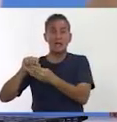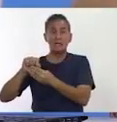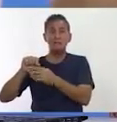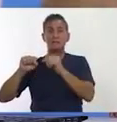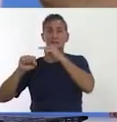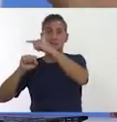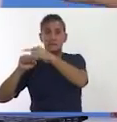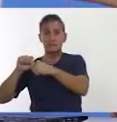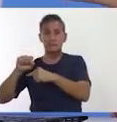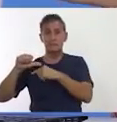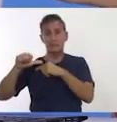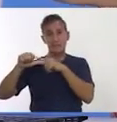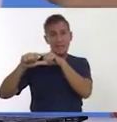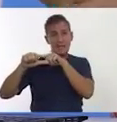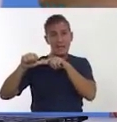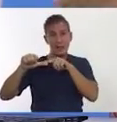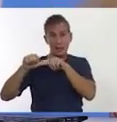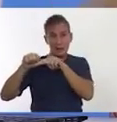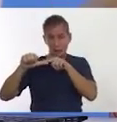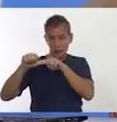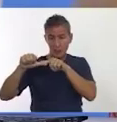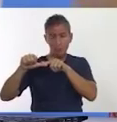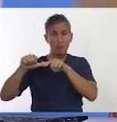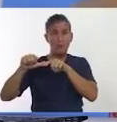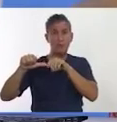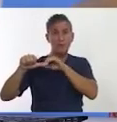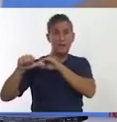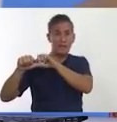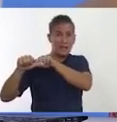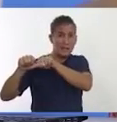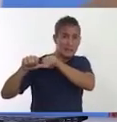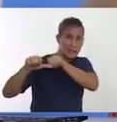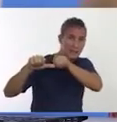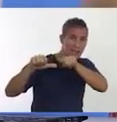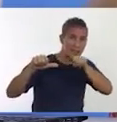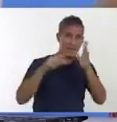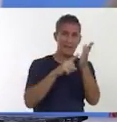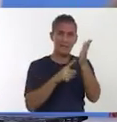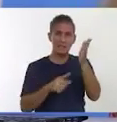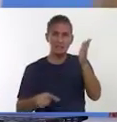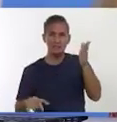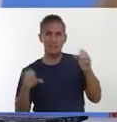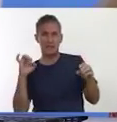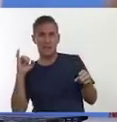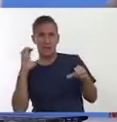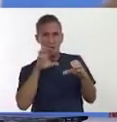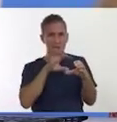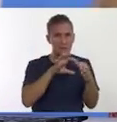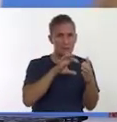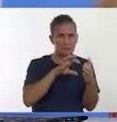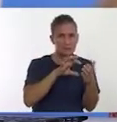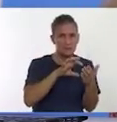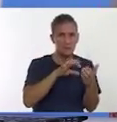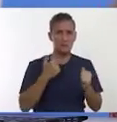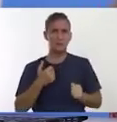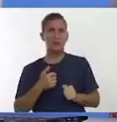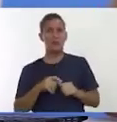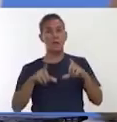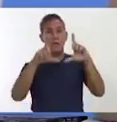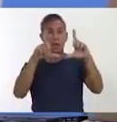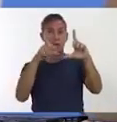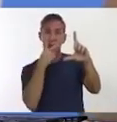campo magnético me lo dan los 4 dedos y el pulgar me va a indicar el sentido de la corriente